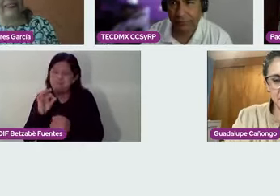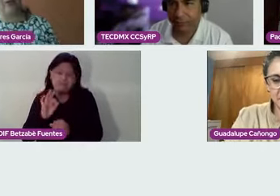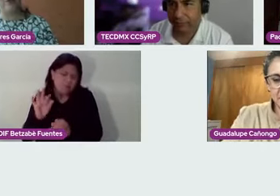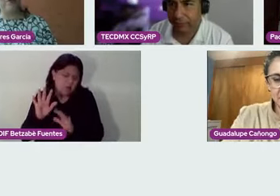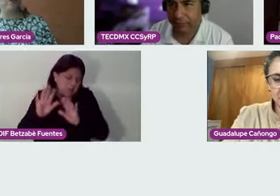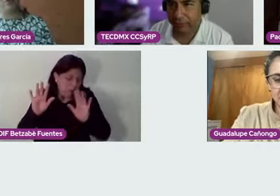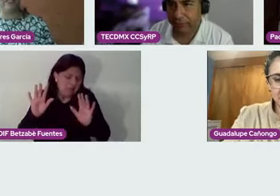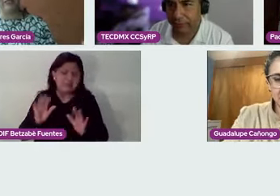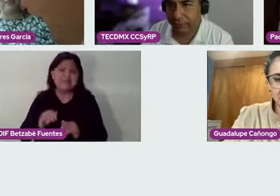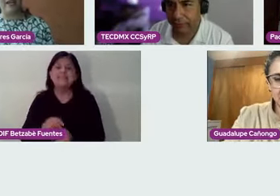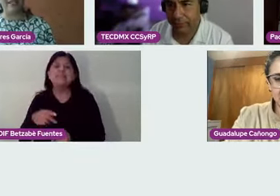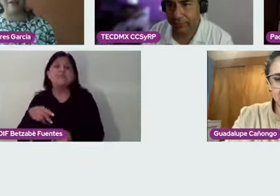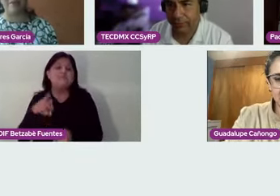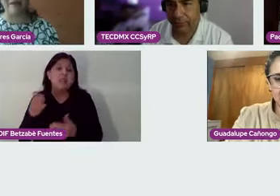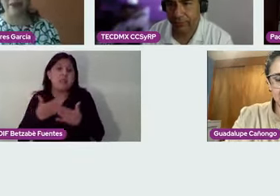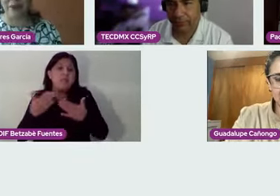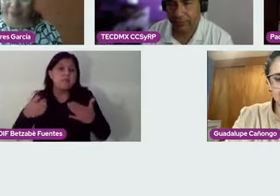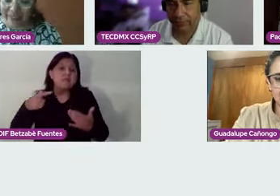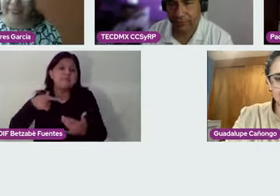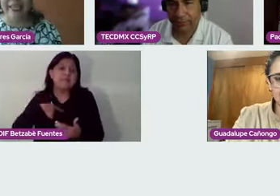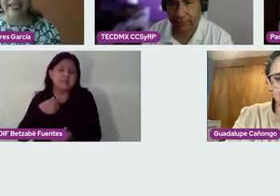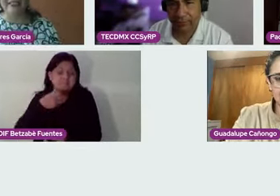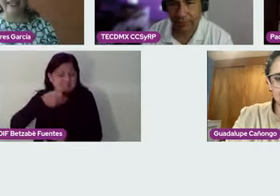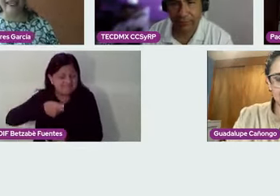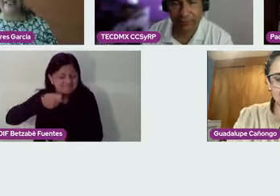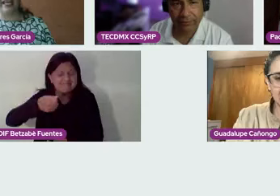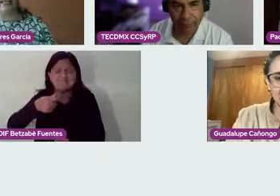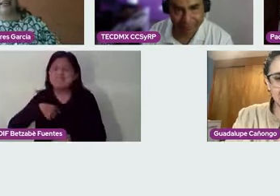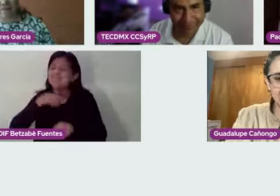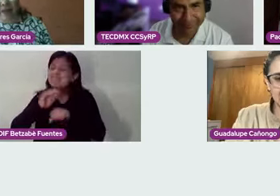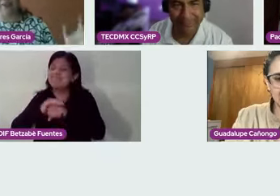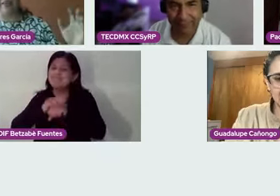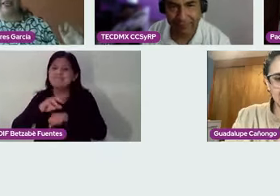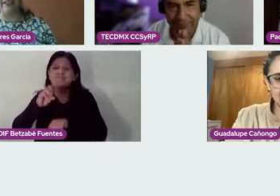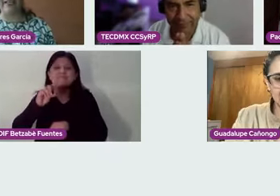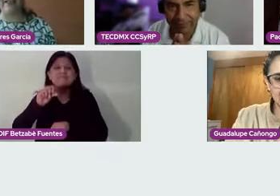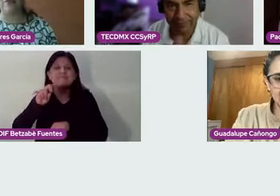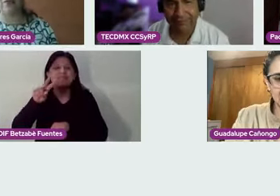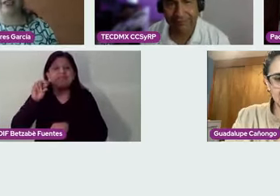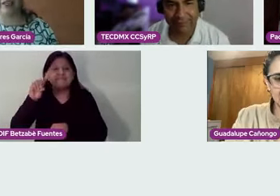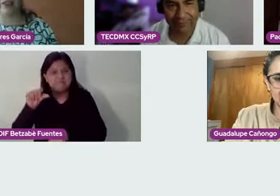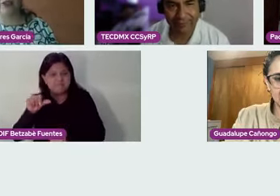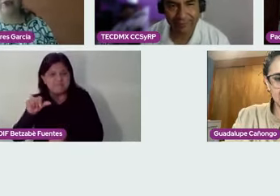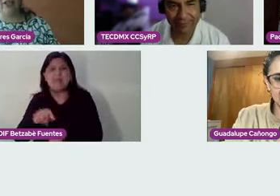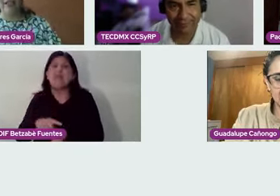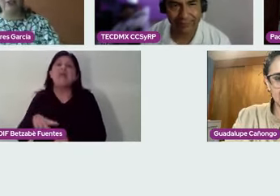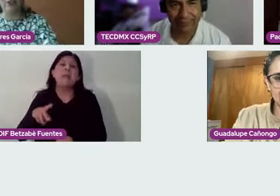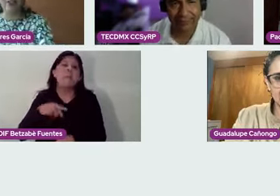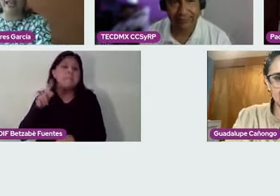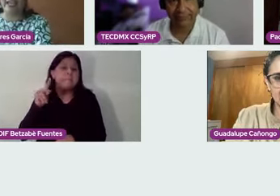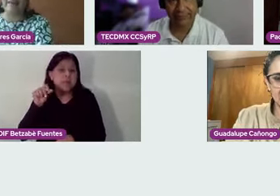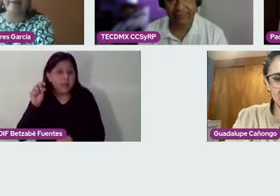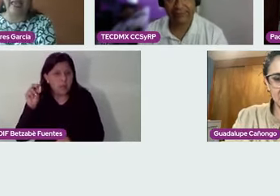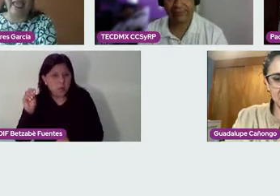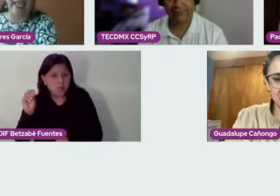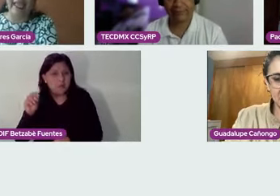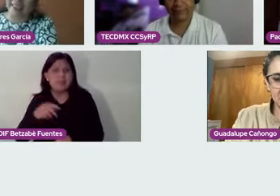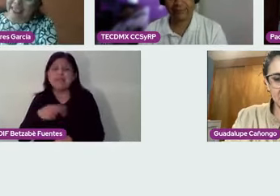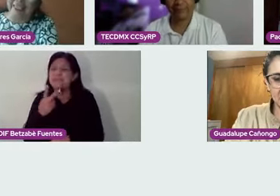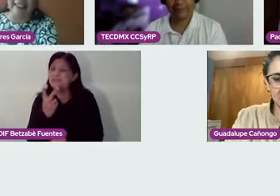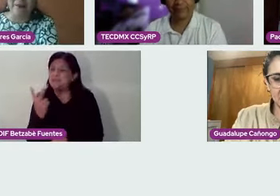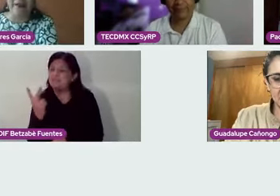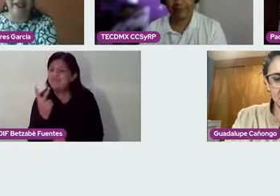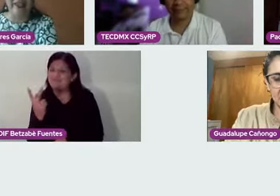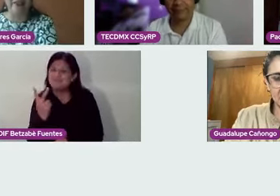sin antes saludar con muchísimo cariño a mi amigo David Salazar y Pao Miranda de la Comunicación Social